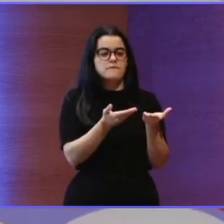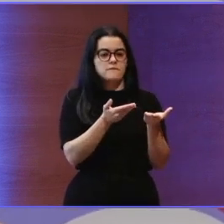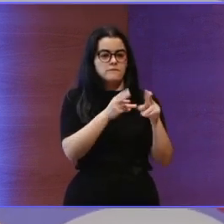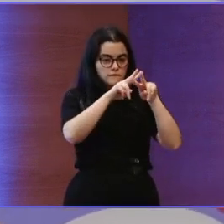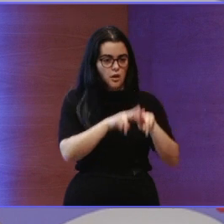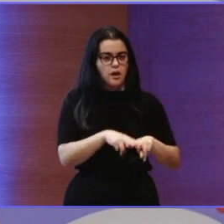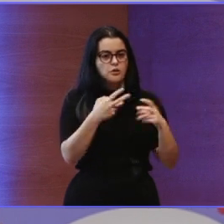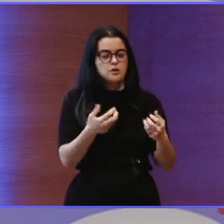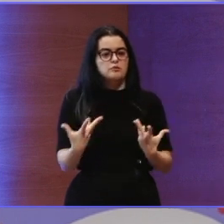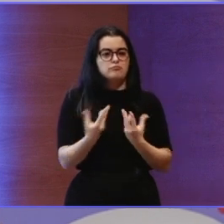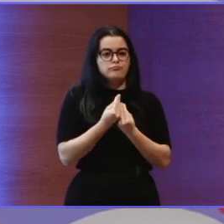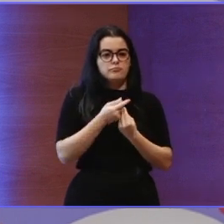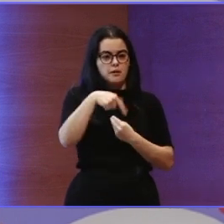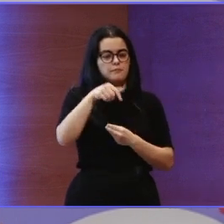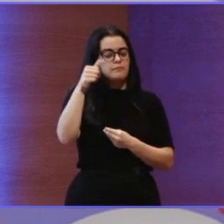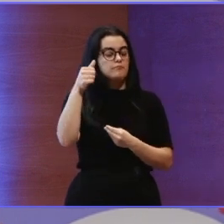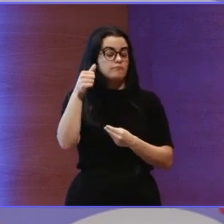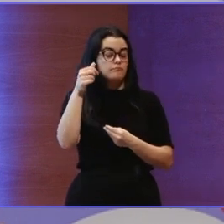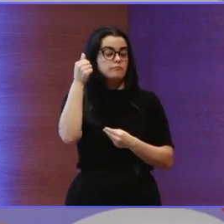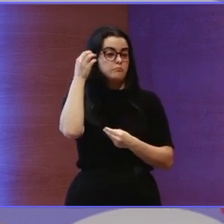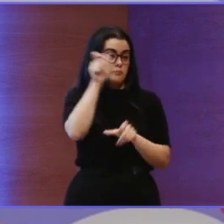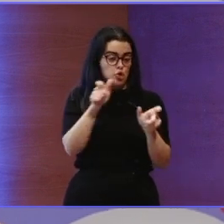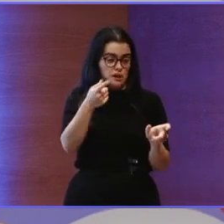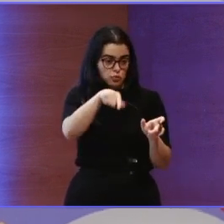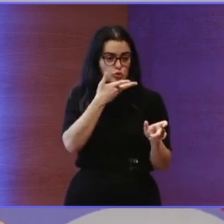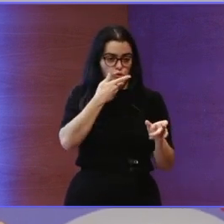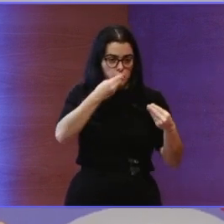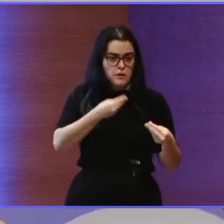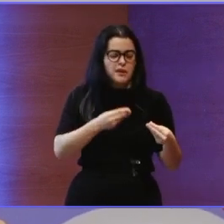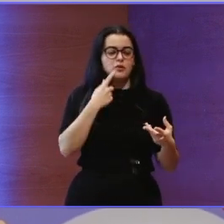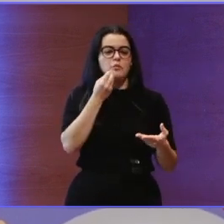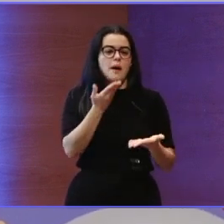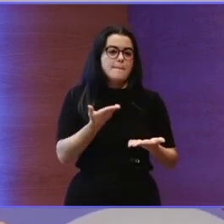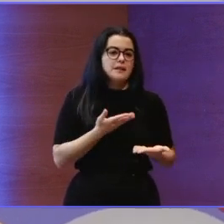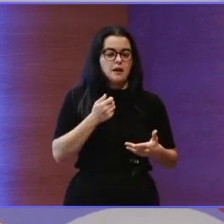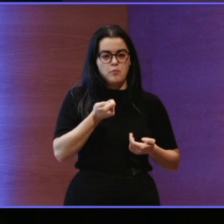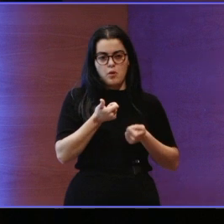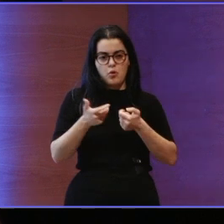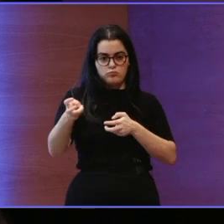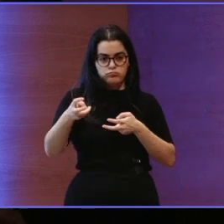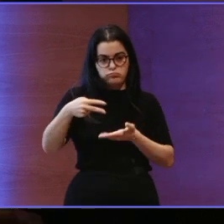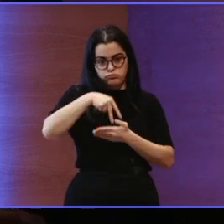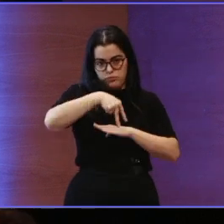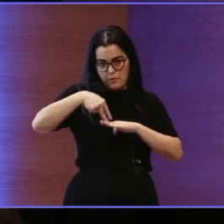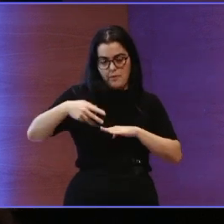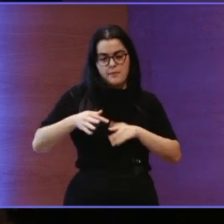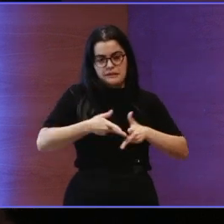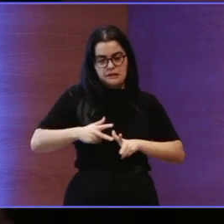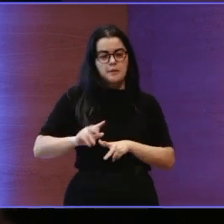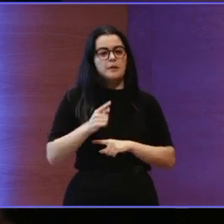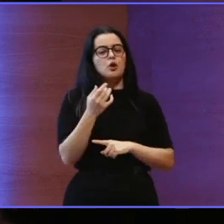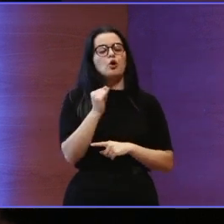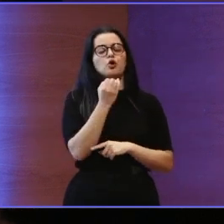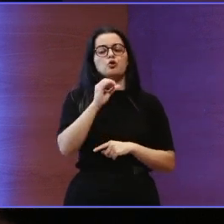nosotros y con nosotras a las cuales conocéis perfectamente pero voy a presentar y voy a invitar a que vayan subiendo y vayan situándose también en primer lugar José